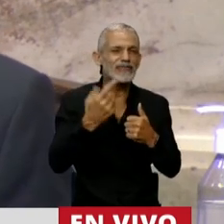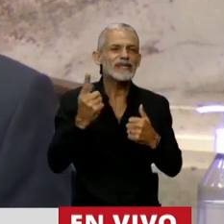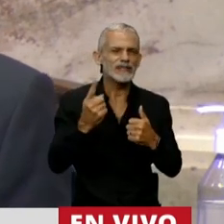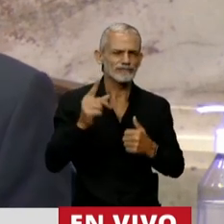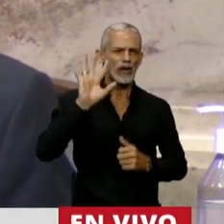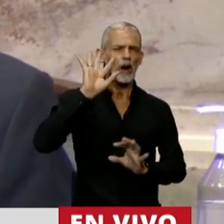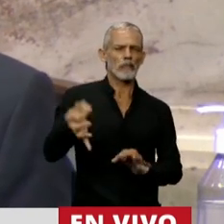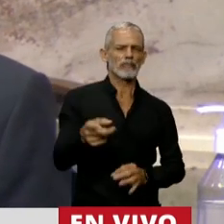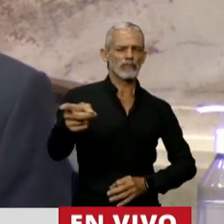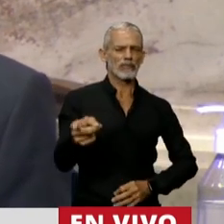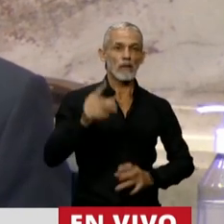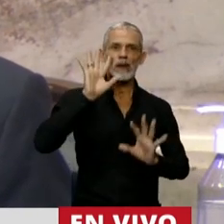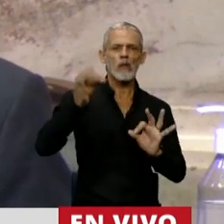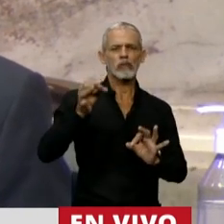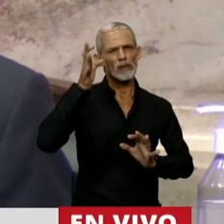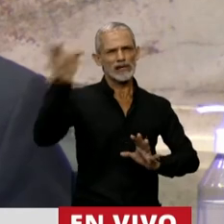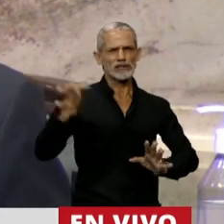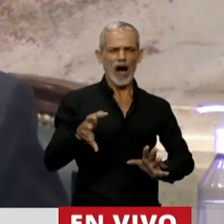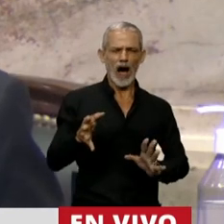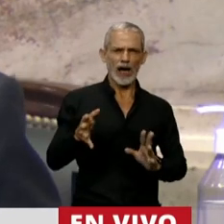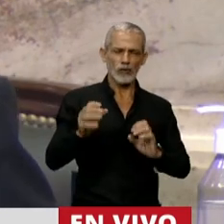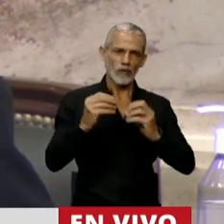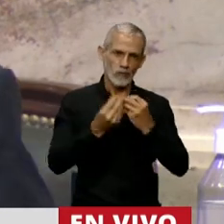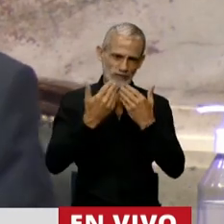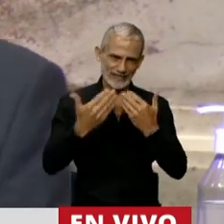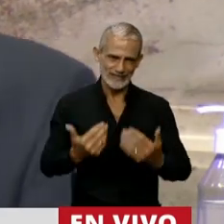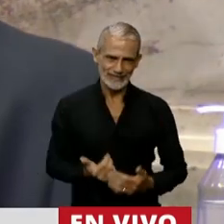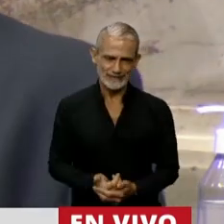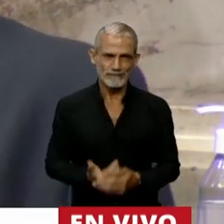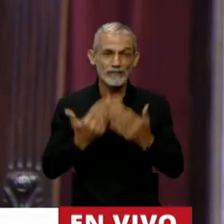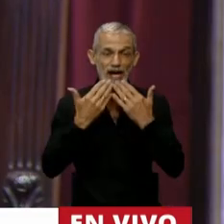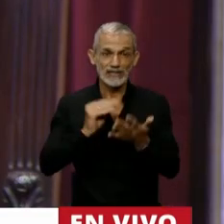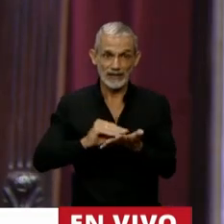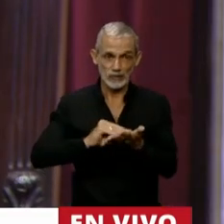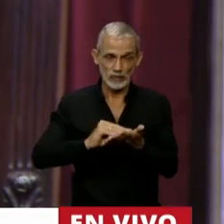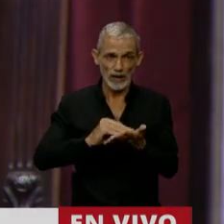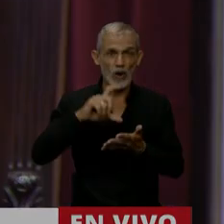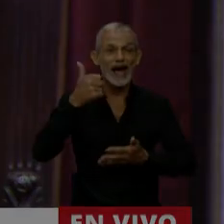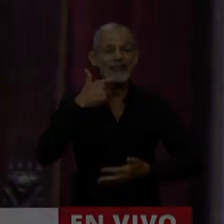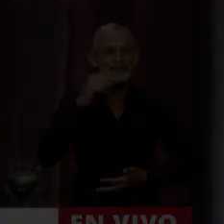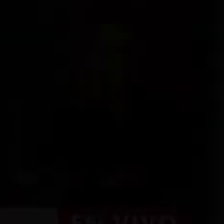les nota, pero se les nota mucho. Muchas gracias, presidente. Gracias, diputado Cantar.